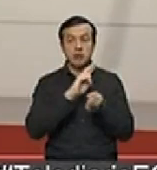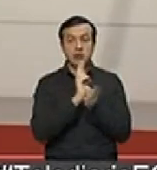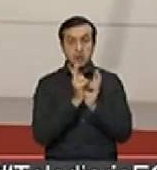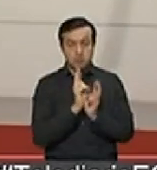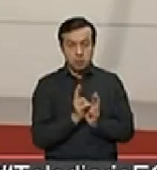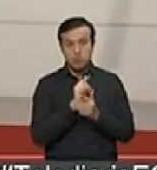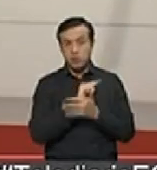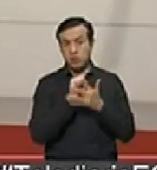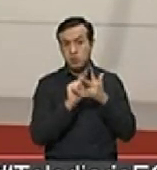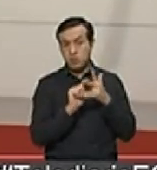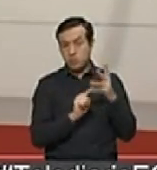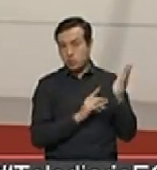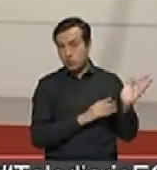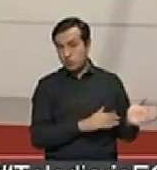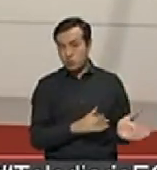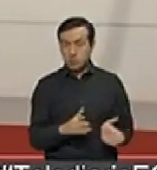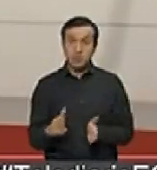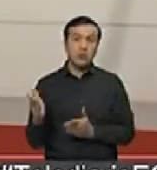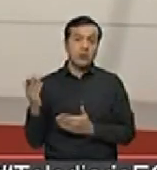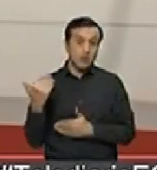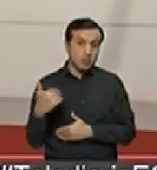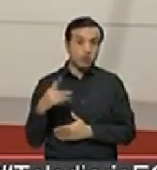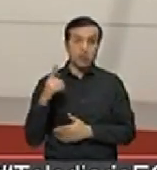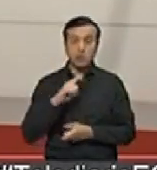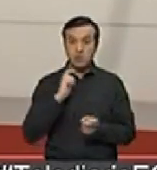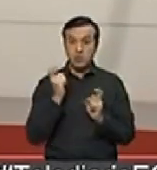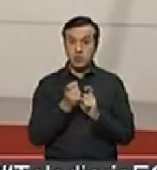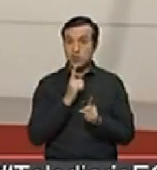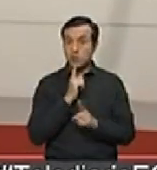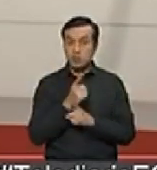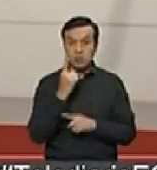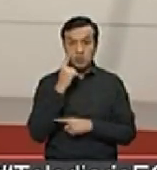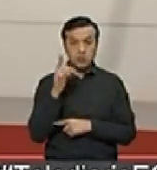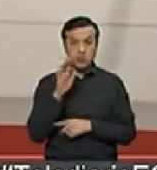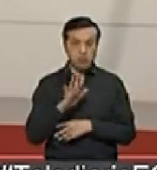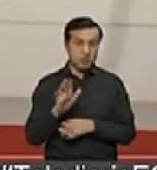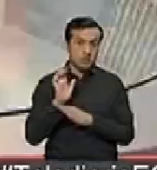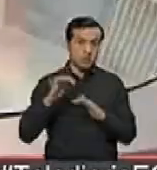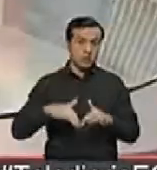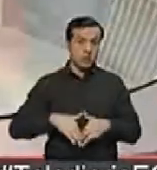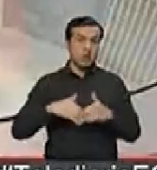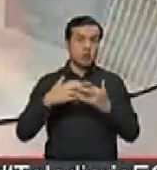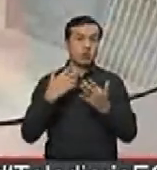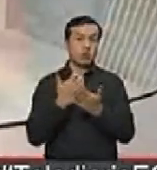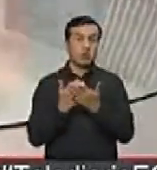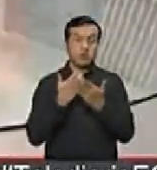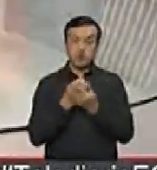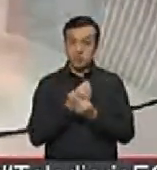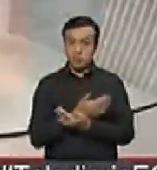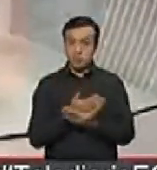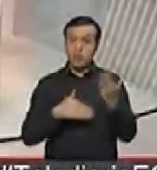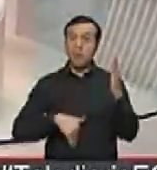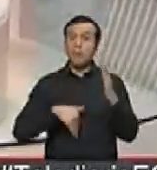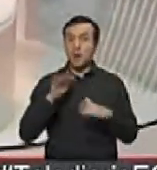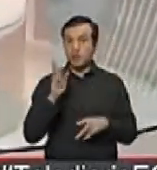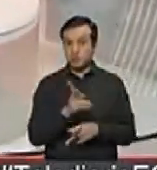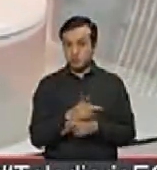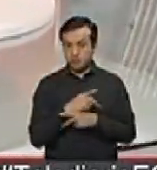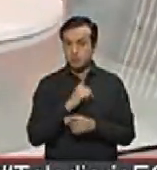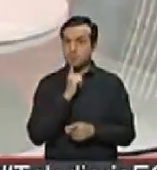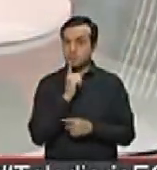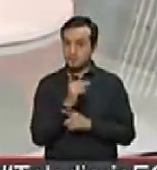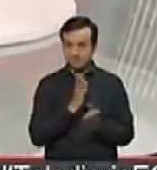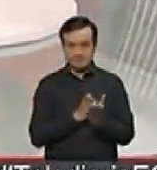una serie de tratamientos a los ajustes fiscales que necesita el país para reactivar económicamente el mismo, para generar mayor productividad, y en ese